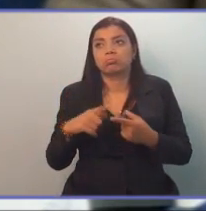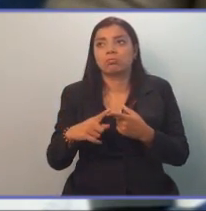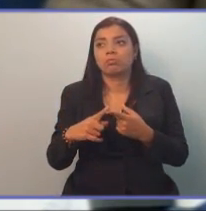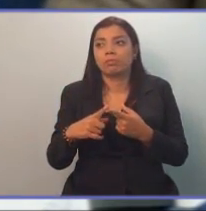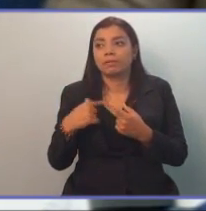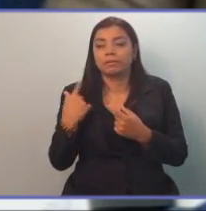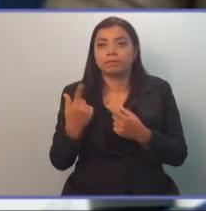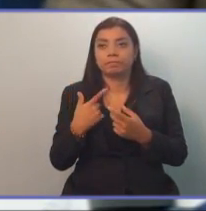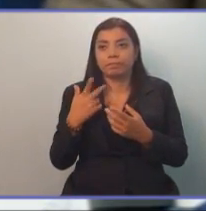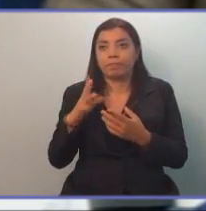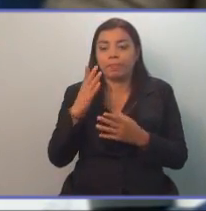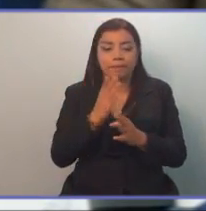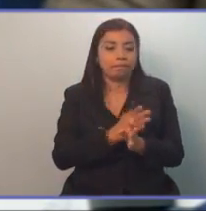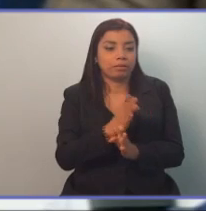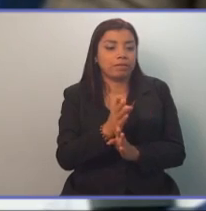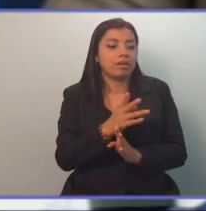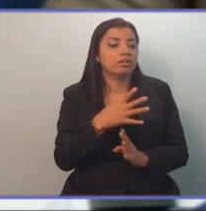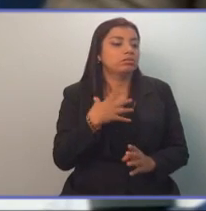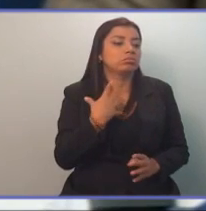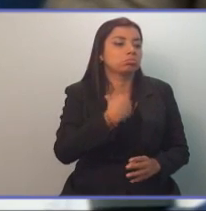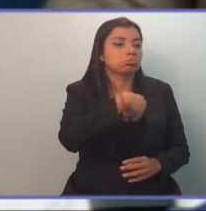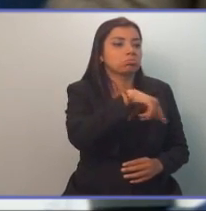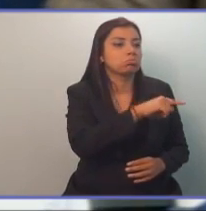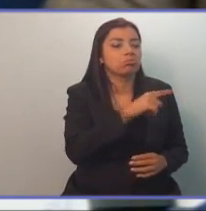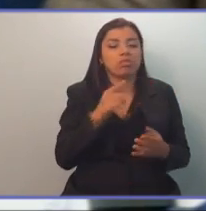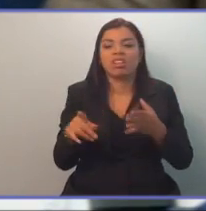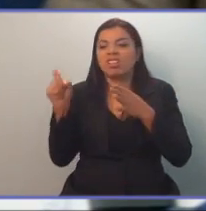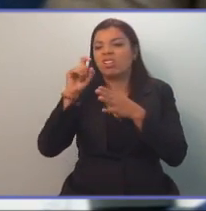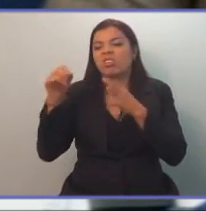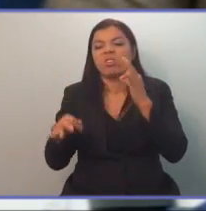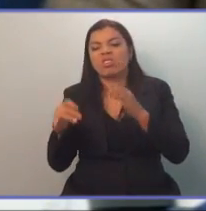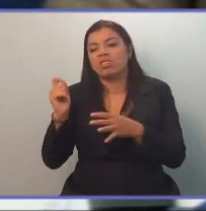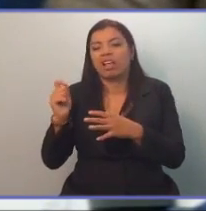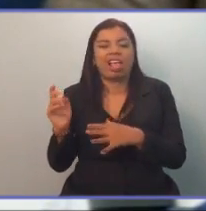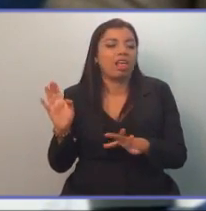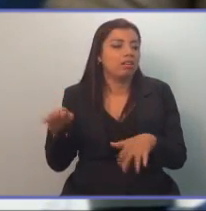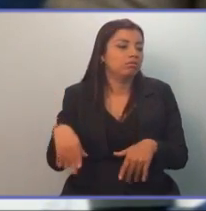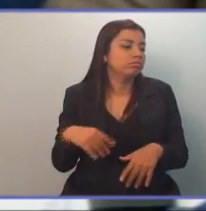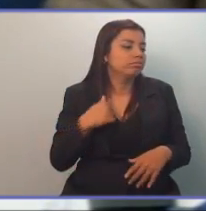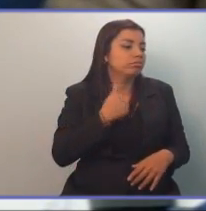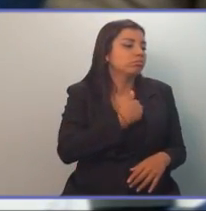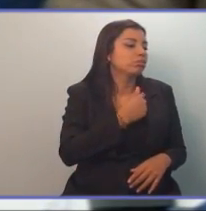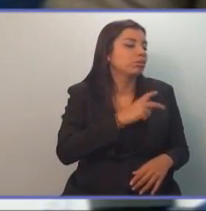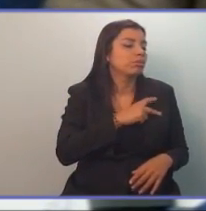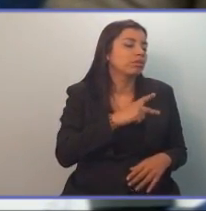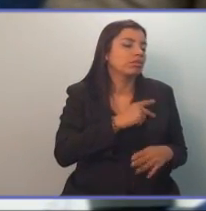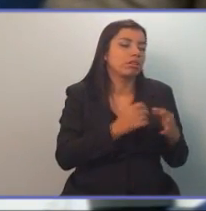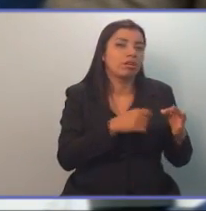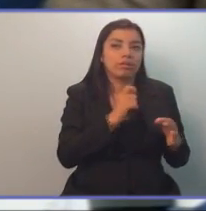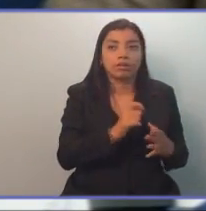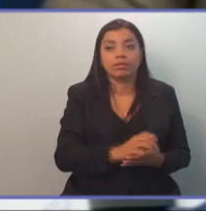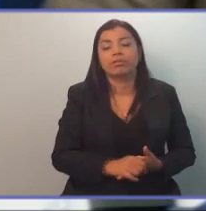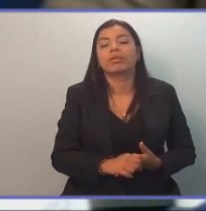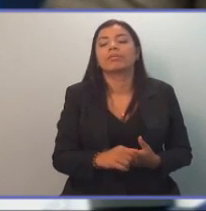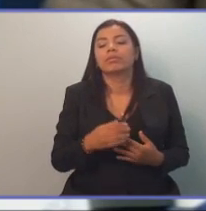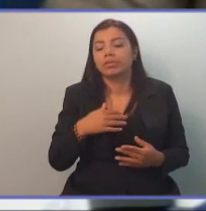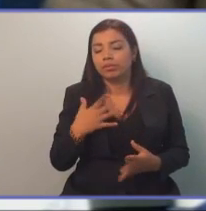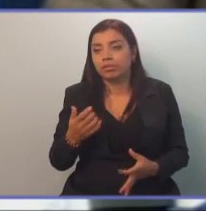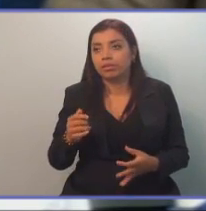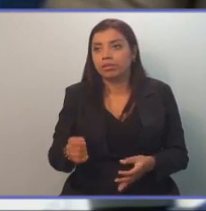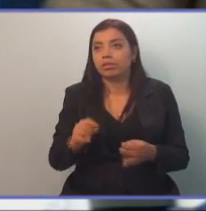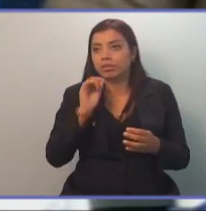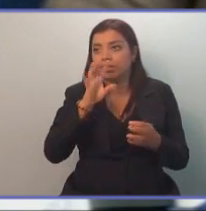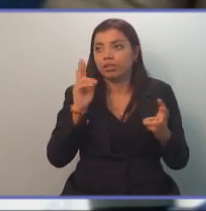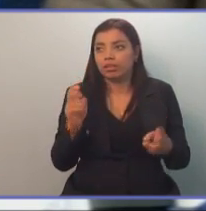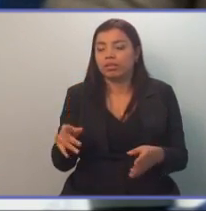dedican a sus profesiones y no solo del órgano judicial. Pero yo quiero enfatizar en el órgano judicial, ya que en todas las ramas del gobierno